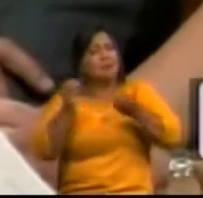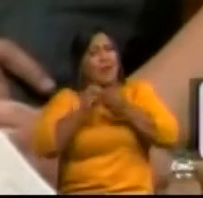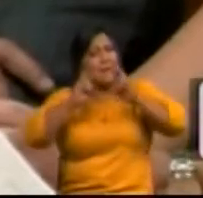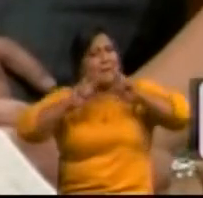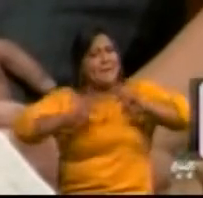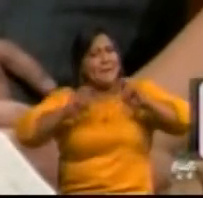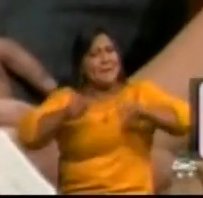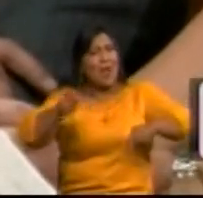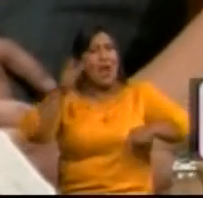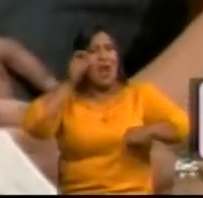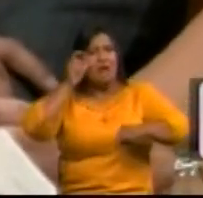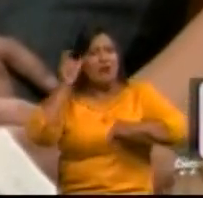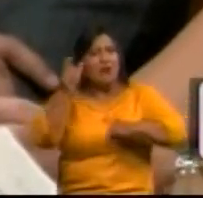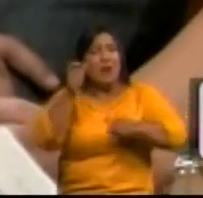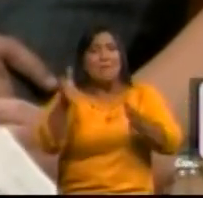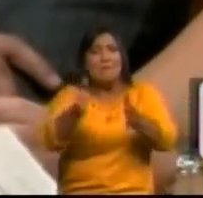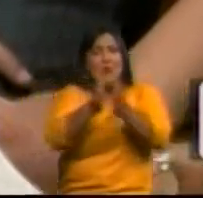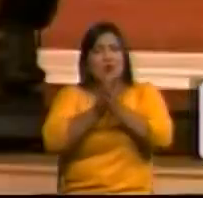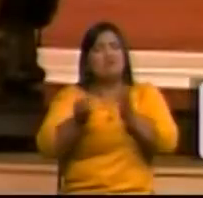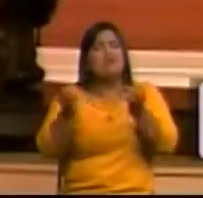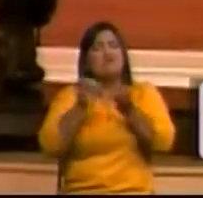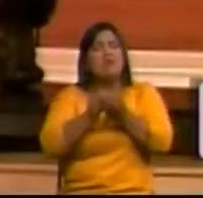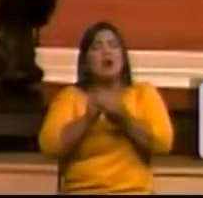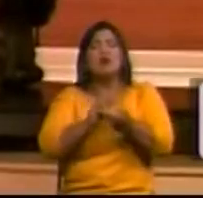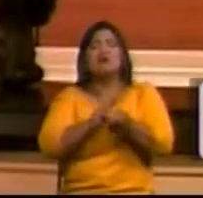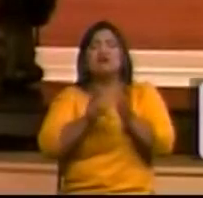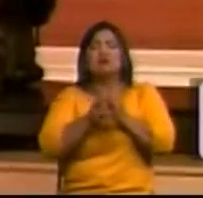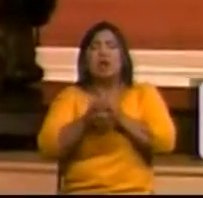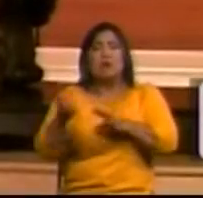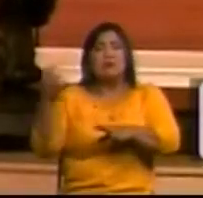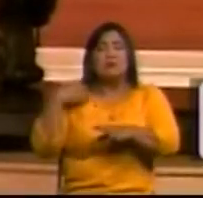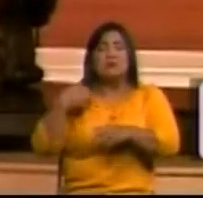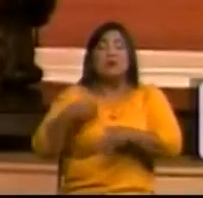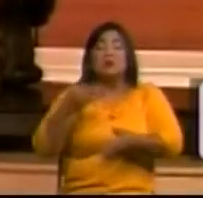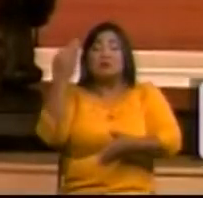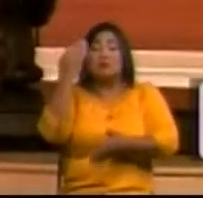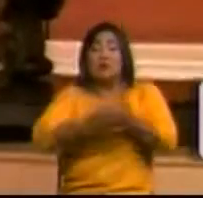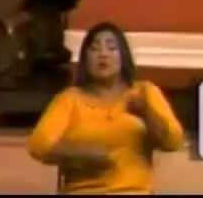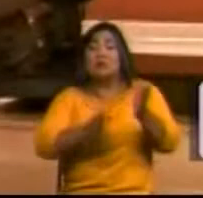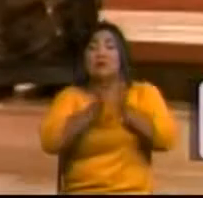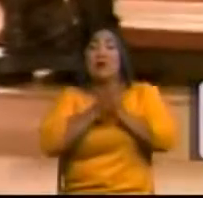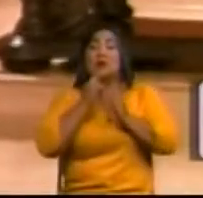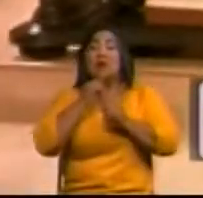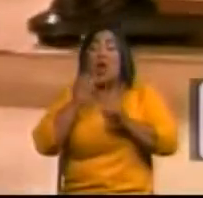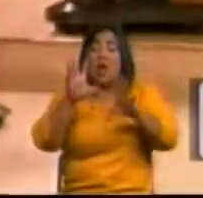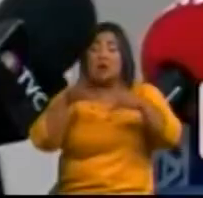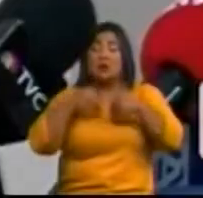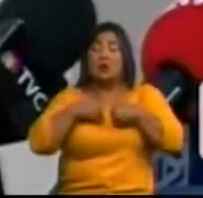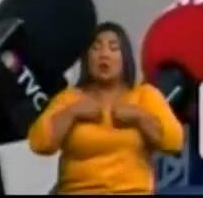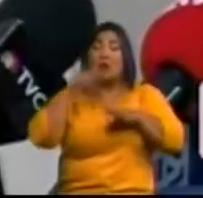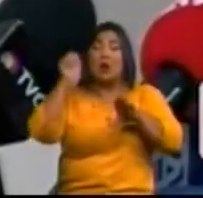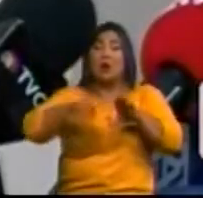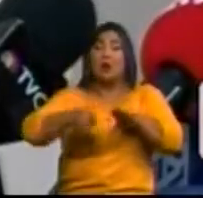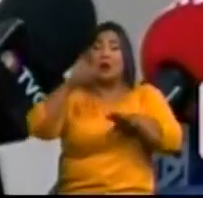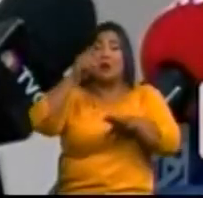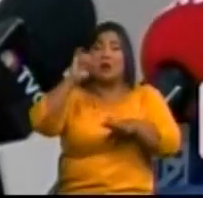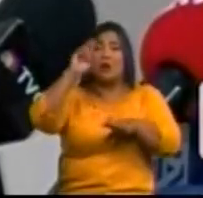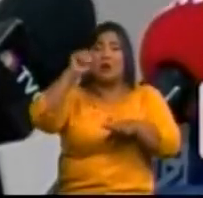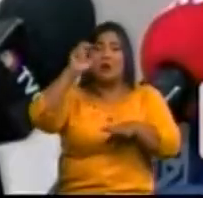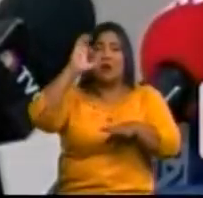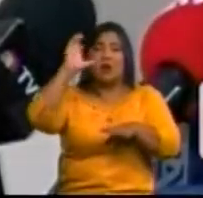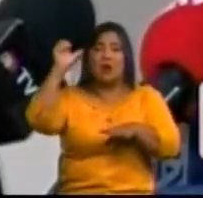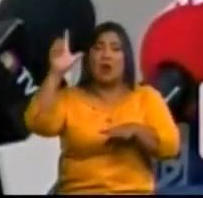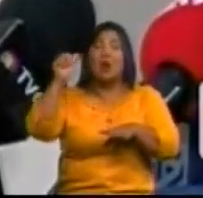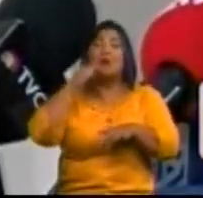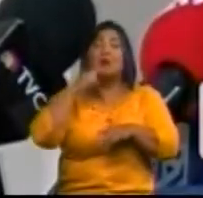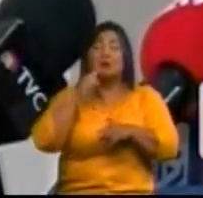la fiscal pidió reformulación de cargos, solicitud que fue aceptada por la jueza Daniela Camacho. Y se procede a la